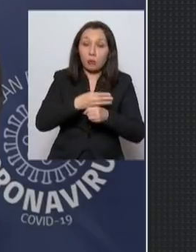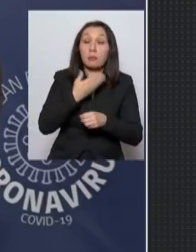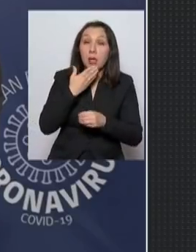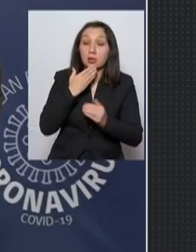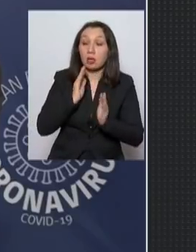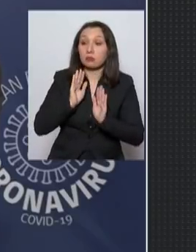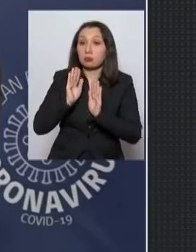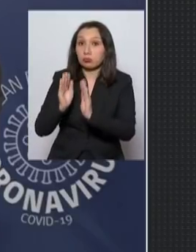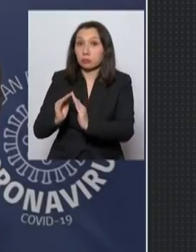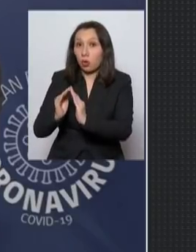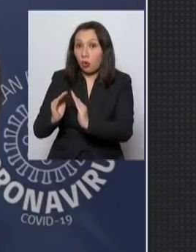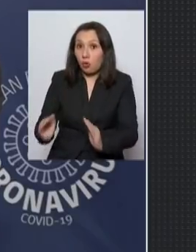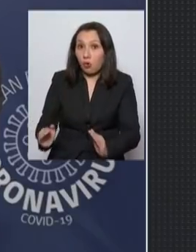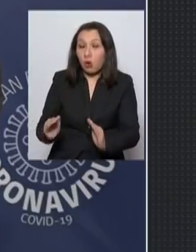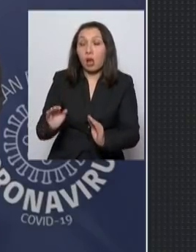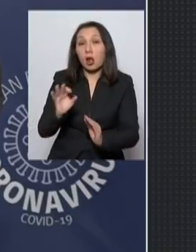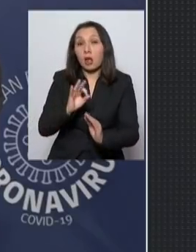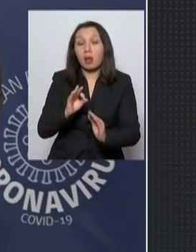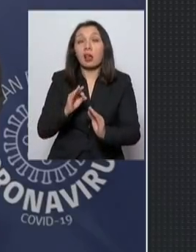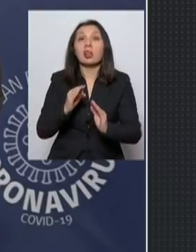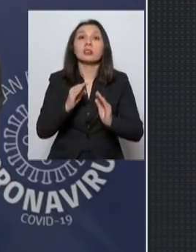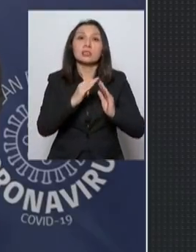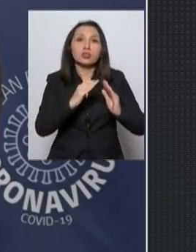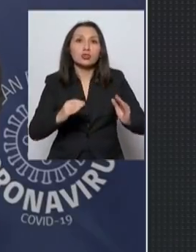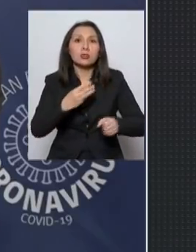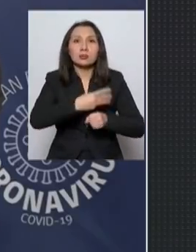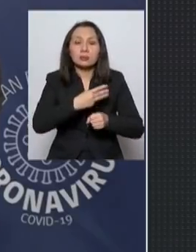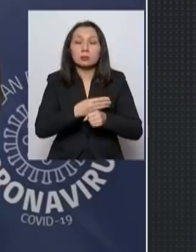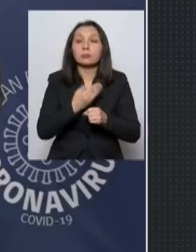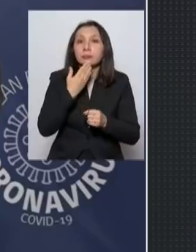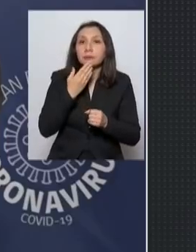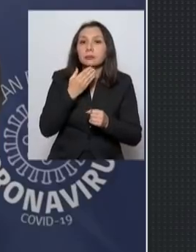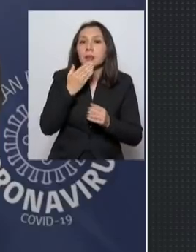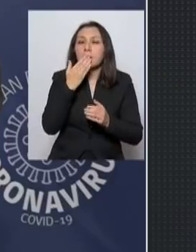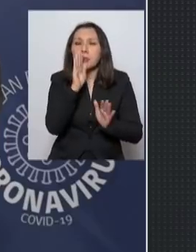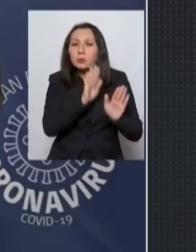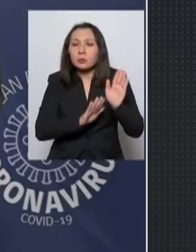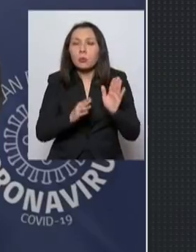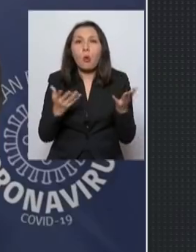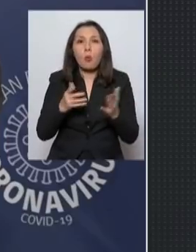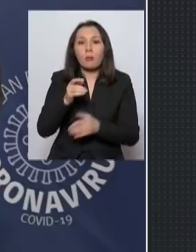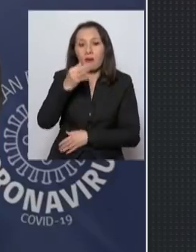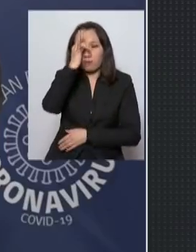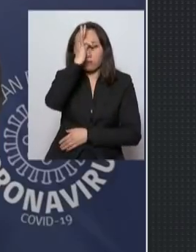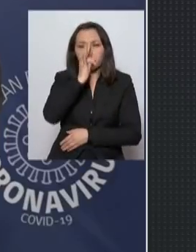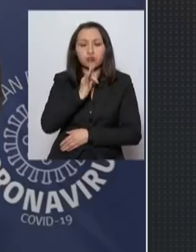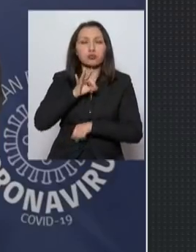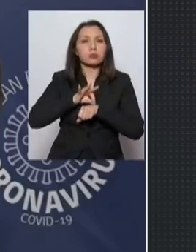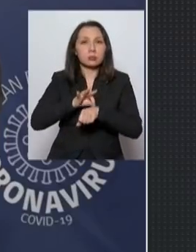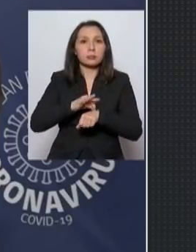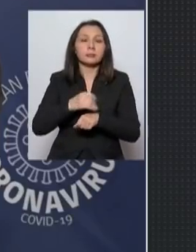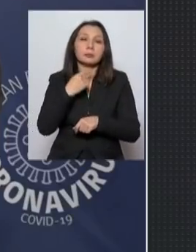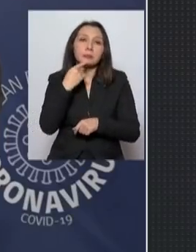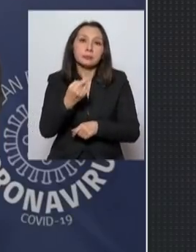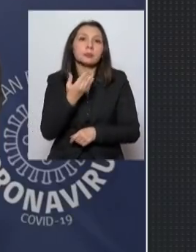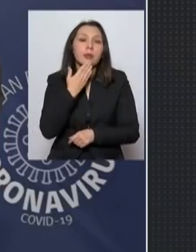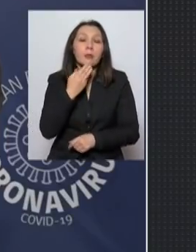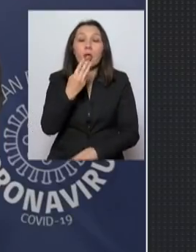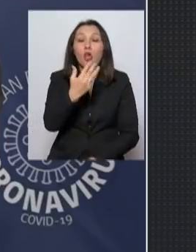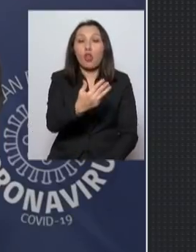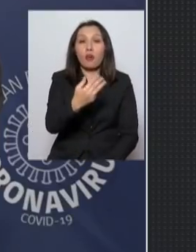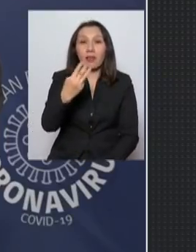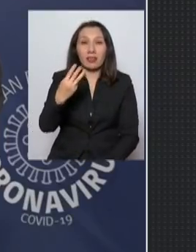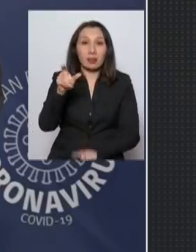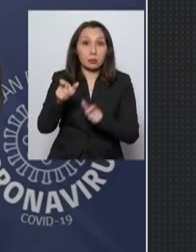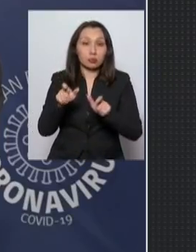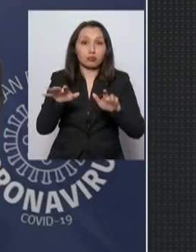también en residencias o en hogares. Y respecto de el personal médico, quisiera preguntar también, con un 93%